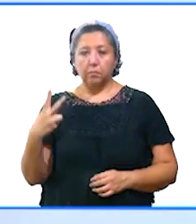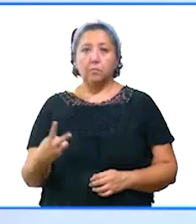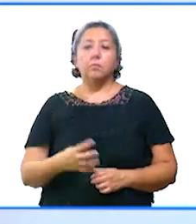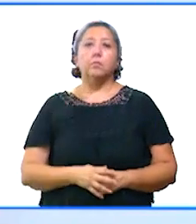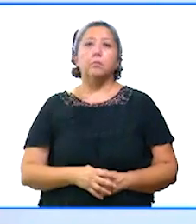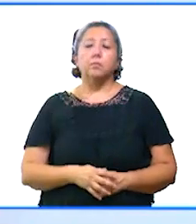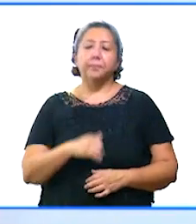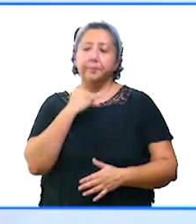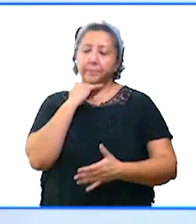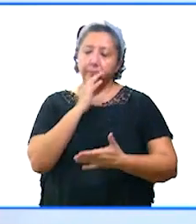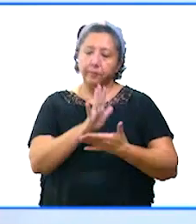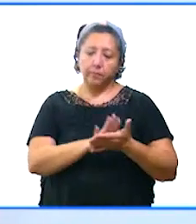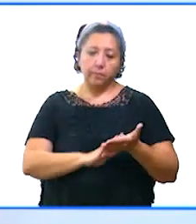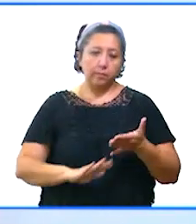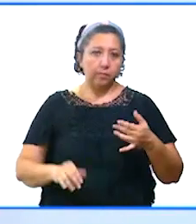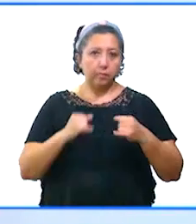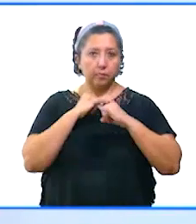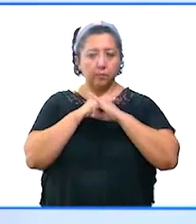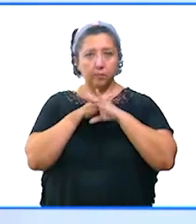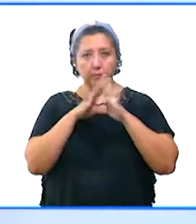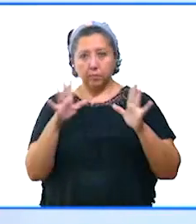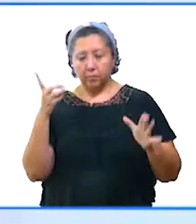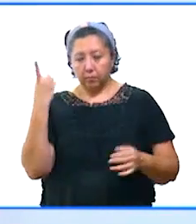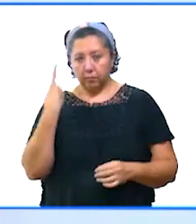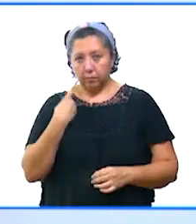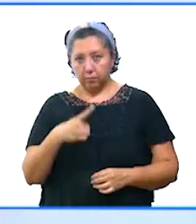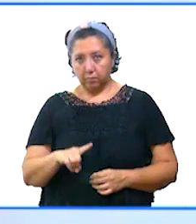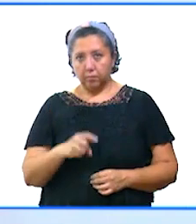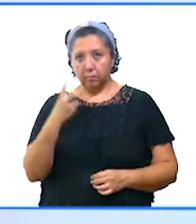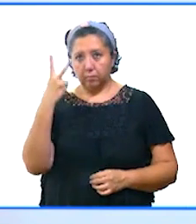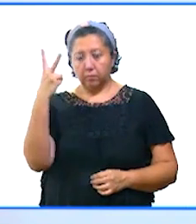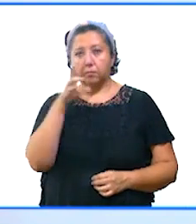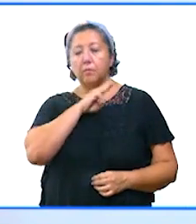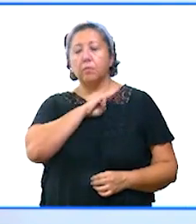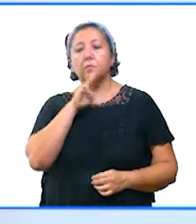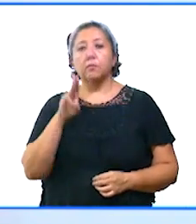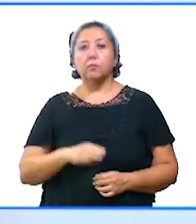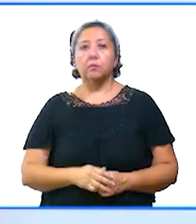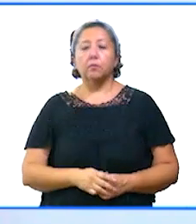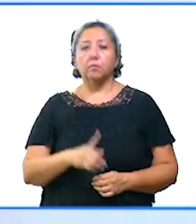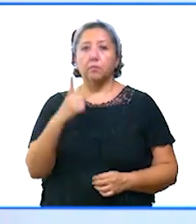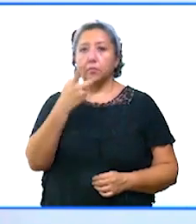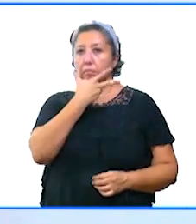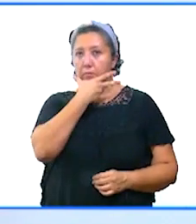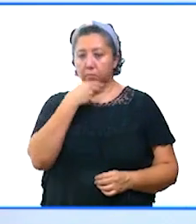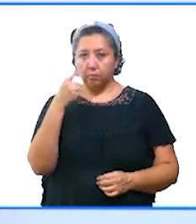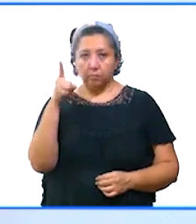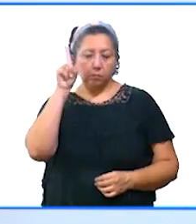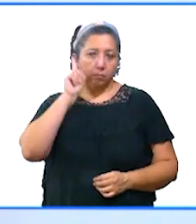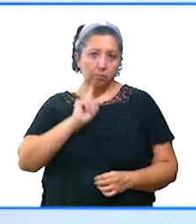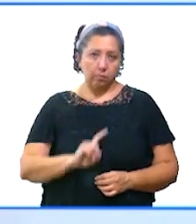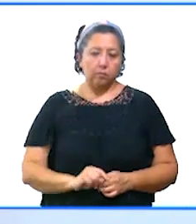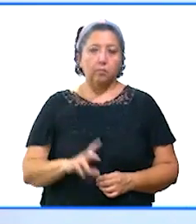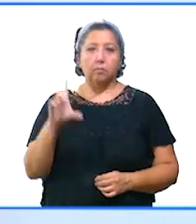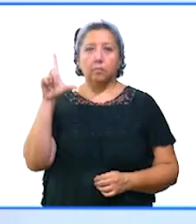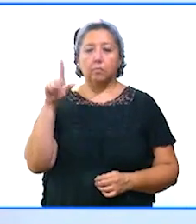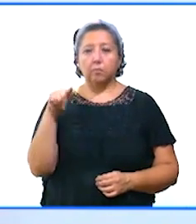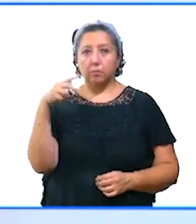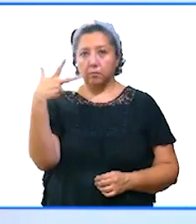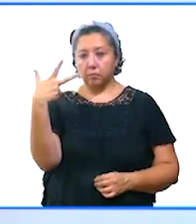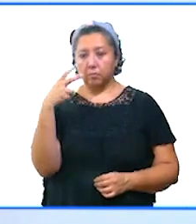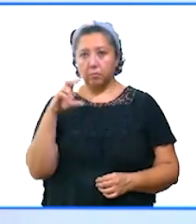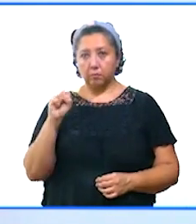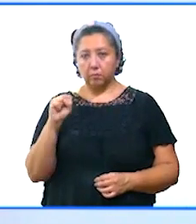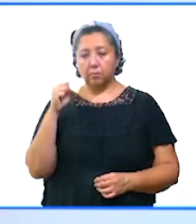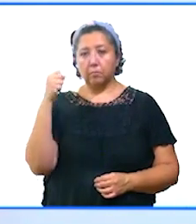11.552. Lamentablemente en este parte médico informamos de 2 fallecimientos, un hombre y una mujer de 78